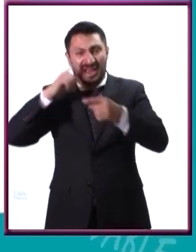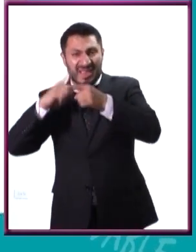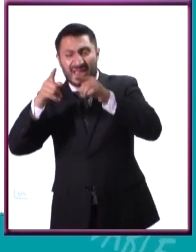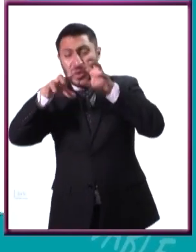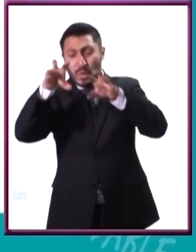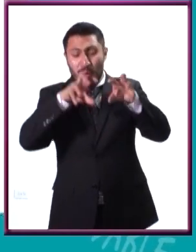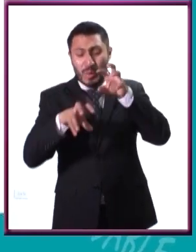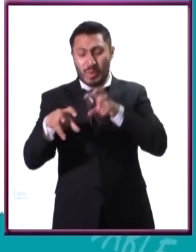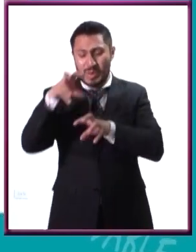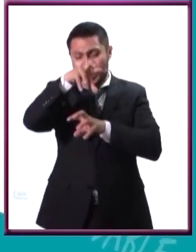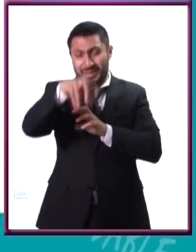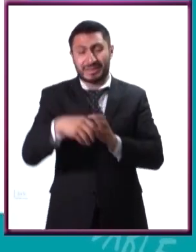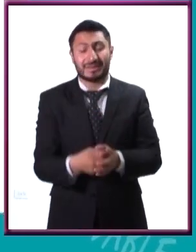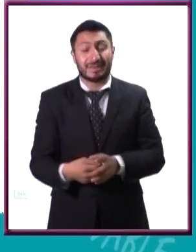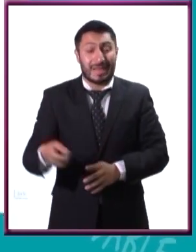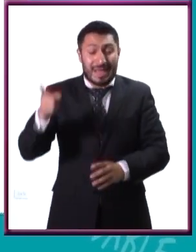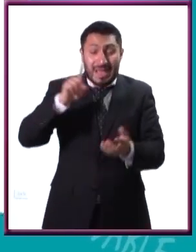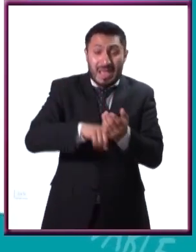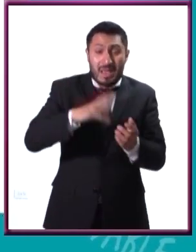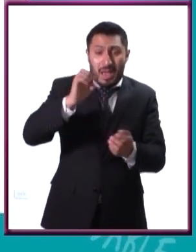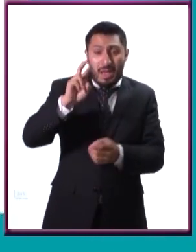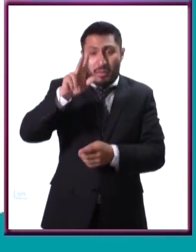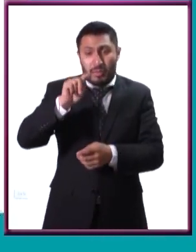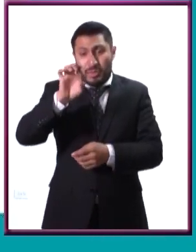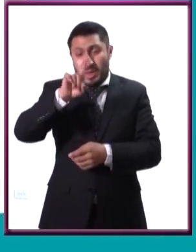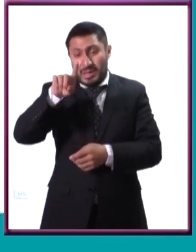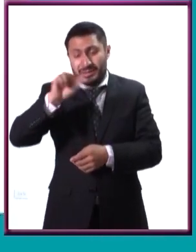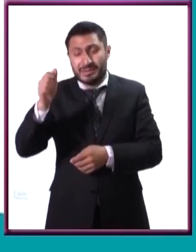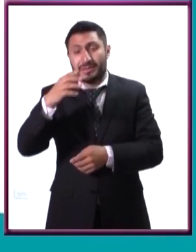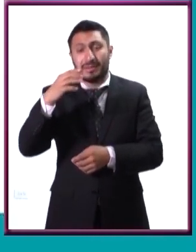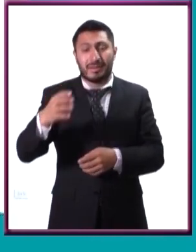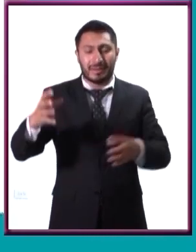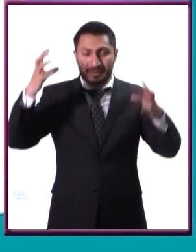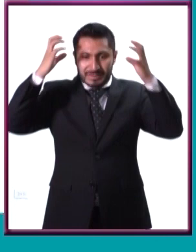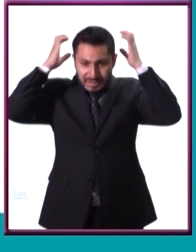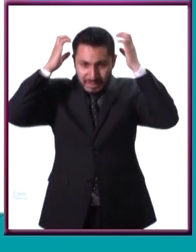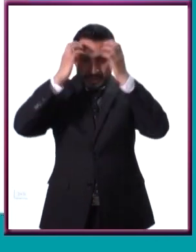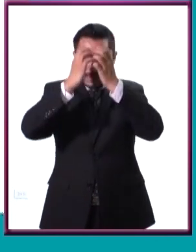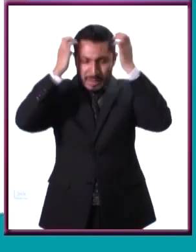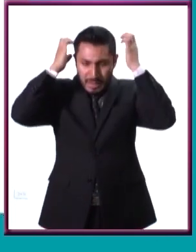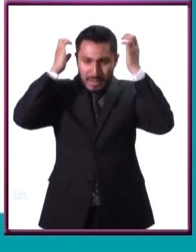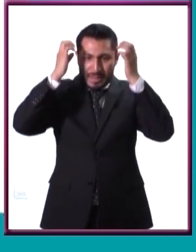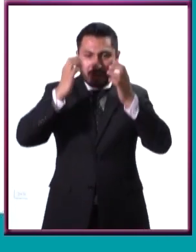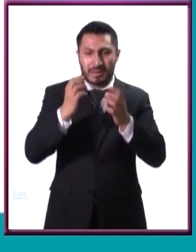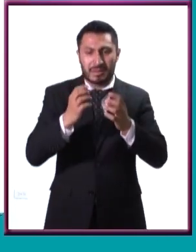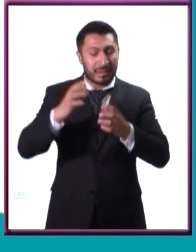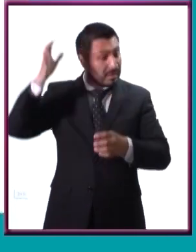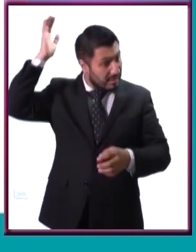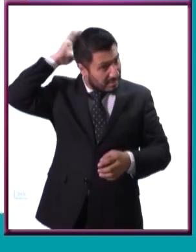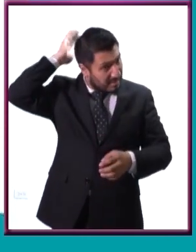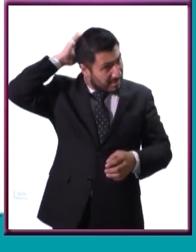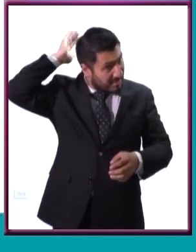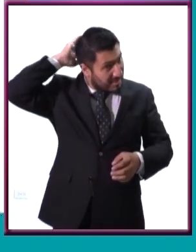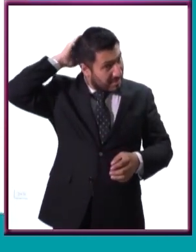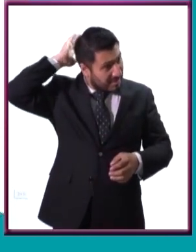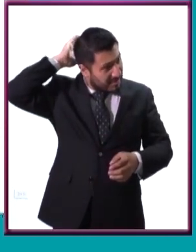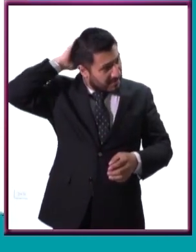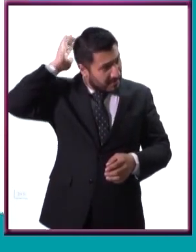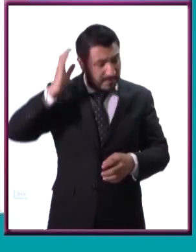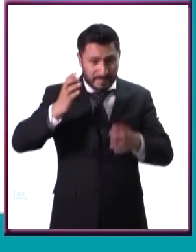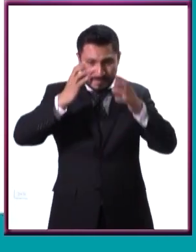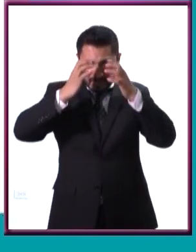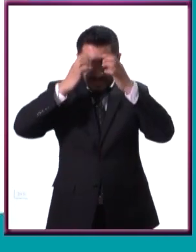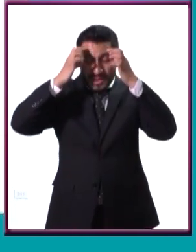diferentes partes. Y en esta parte profunda de la corteza temporal, junto con algunas regiones de la corteza occipital, que es la parte de aquí atrás, o sea,